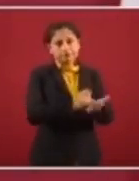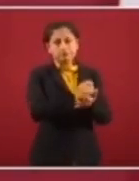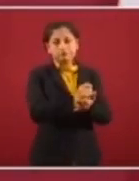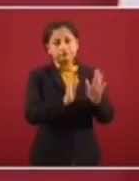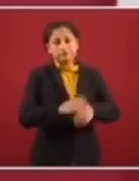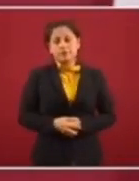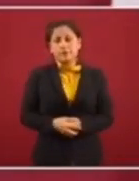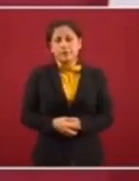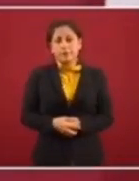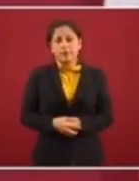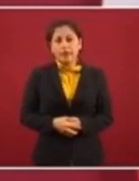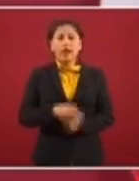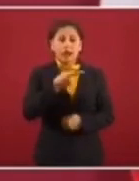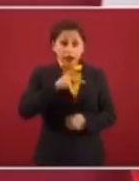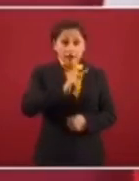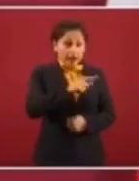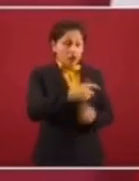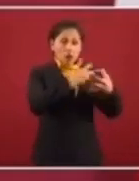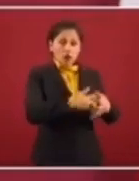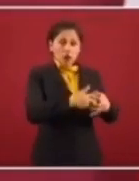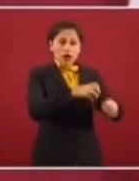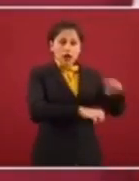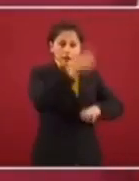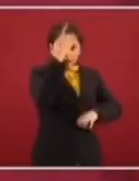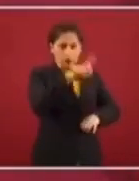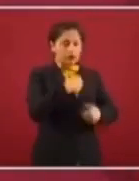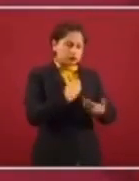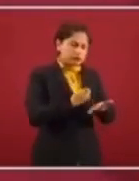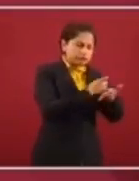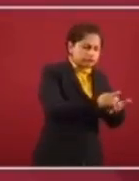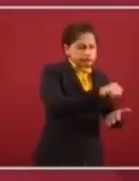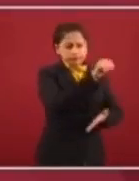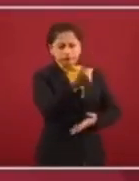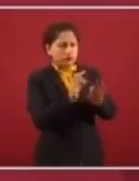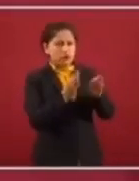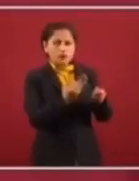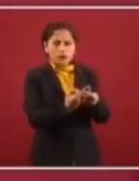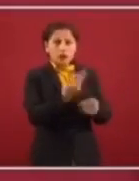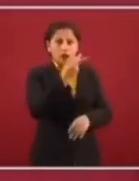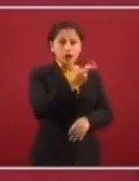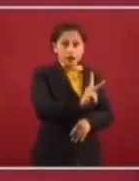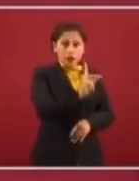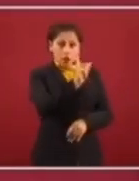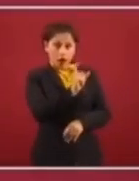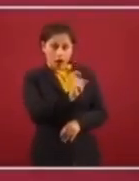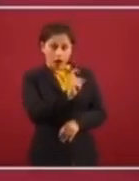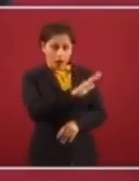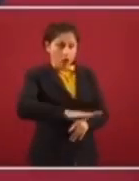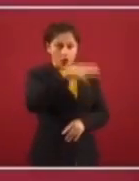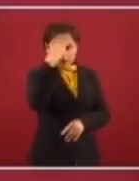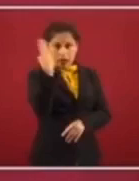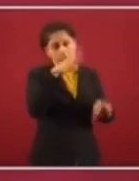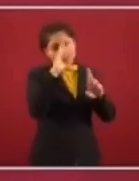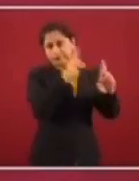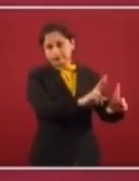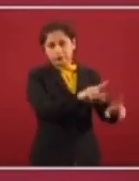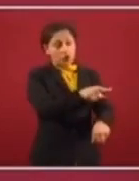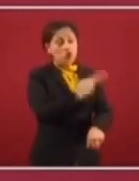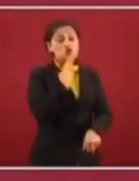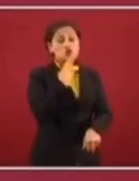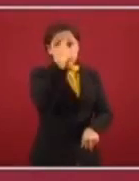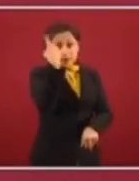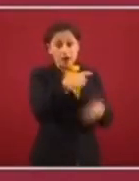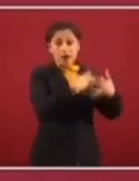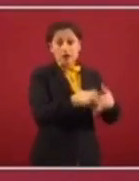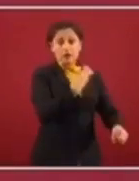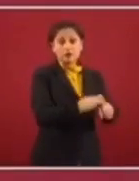y se van a buscar opciones alternativas. Pero no se va a usar el agua de Mexicali para producir cerveza